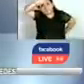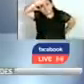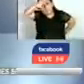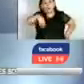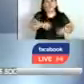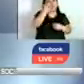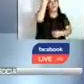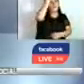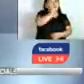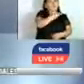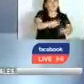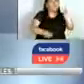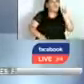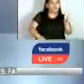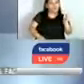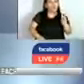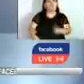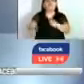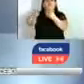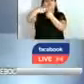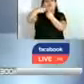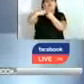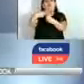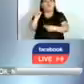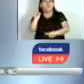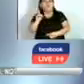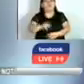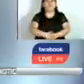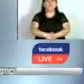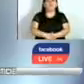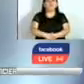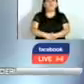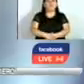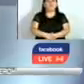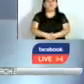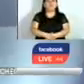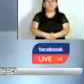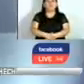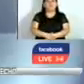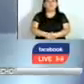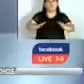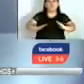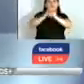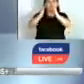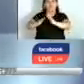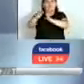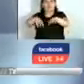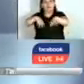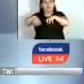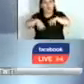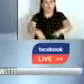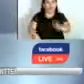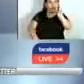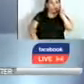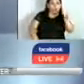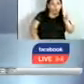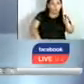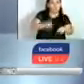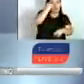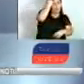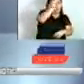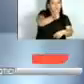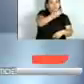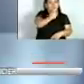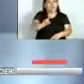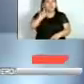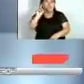queda con 2 y Arena se queda con el último cupo. En San Vicente, 2 diputados para Nuevas Ideas y 1